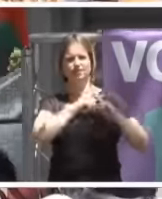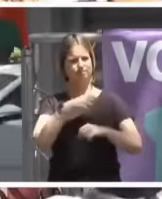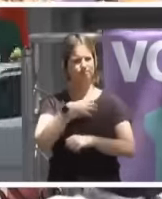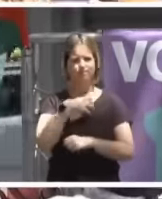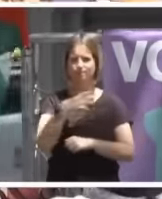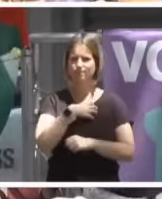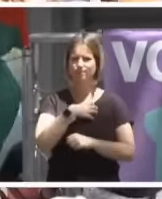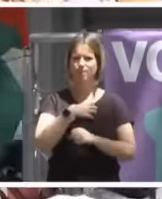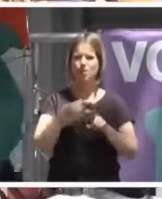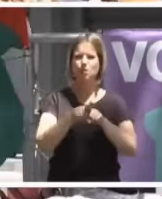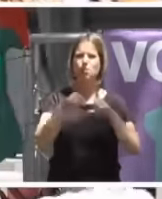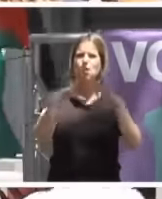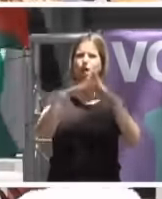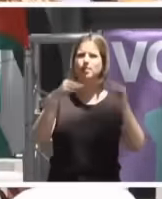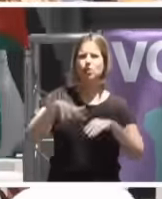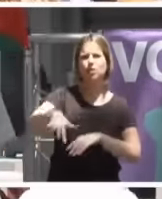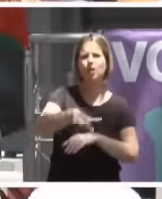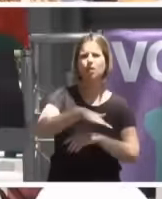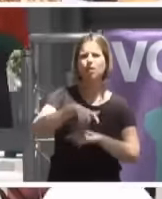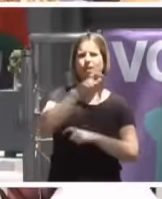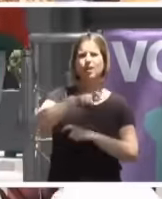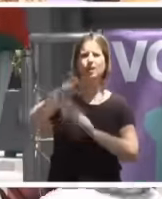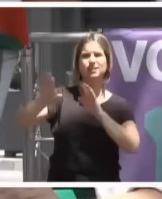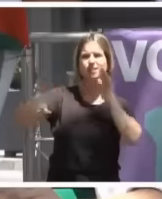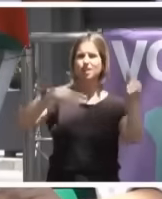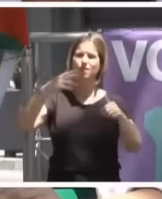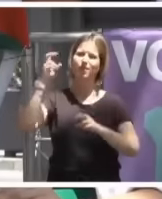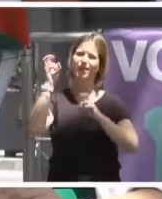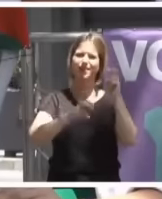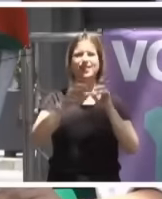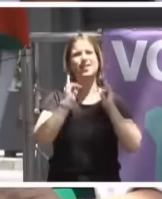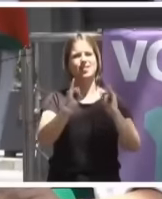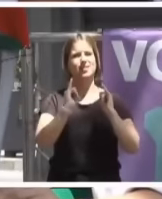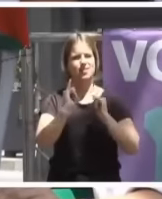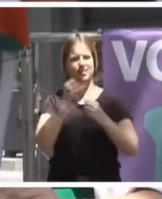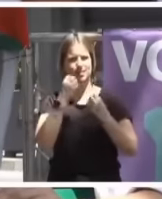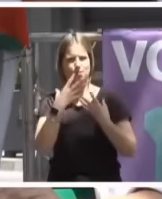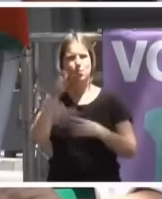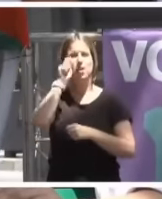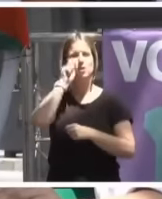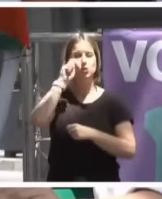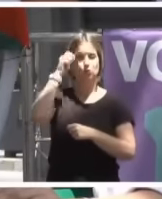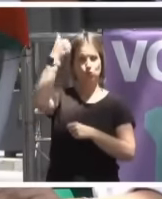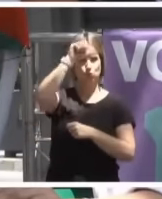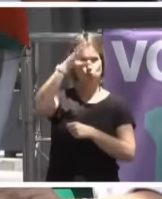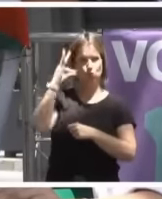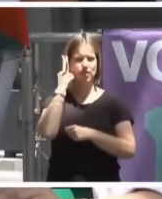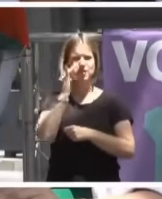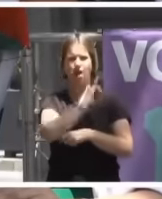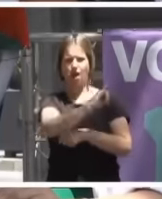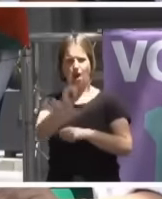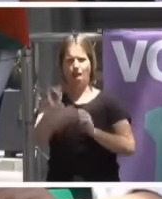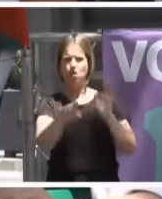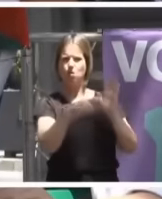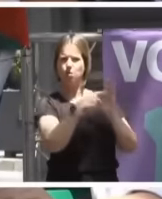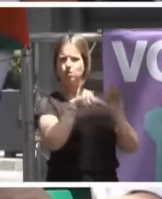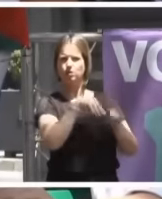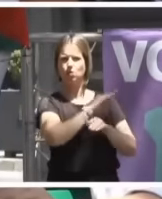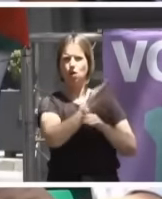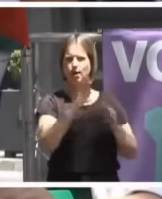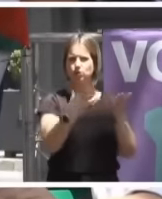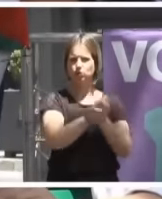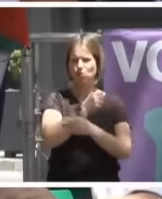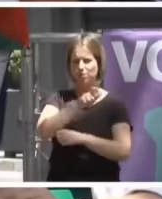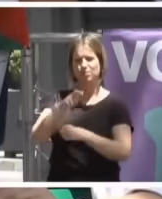No puede ser un lugar en el que viene la gente de fuera a pasárselo muy bien. Los turistas y las turistas tienen de todo y la gente que vive aquí